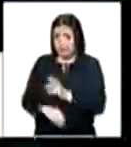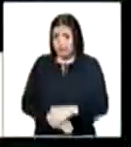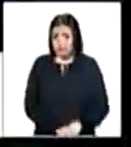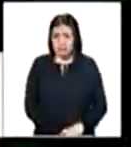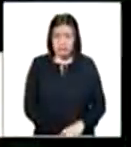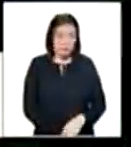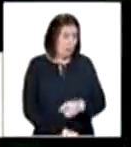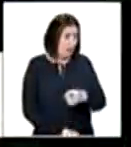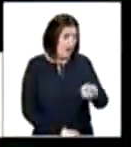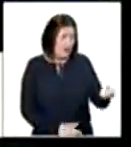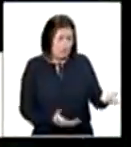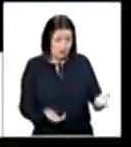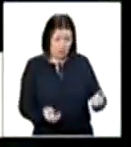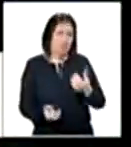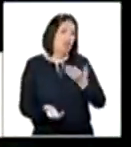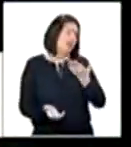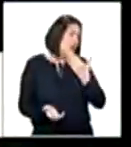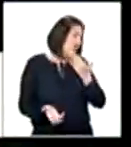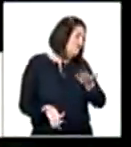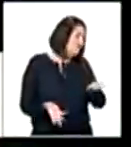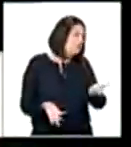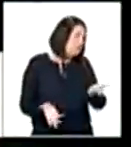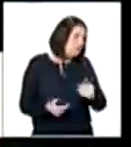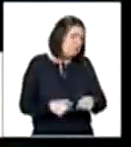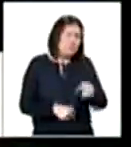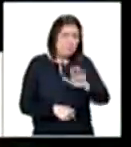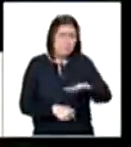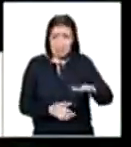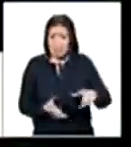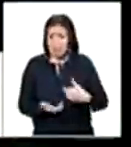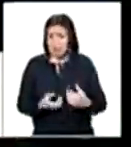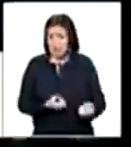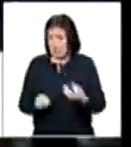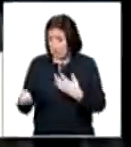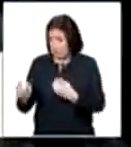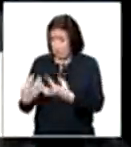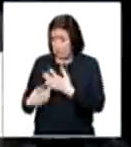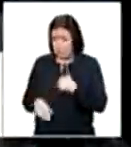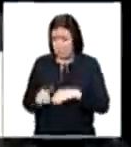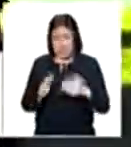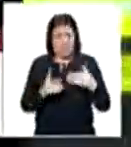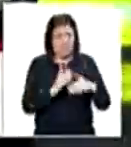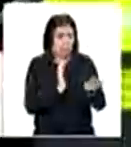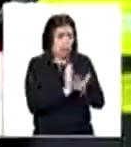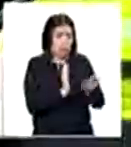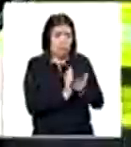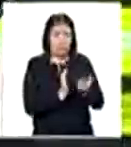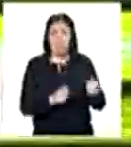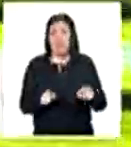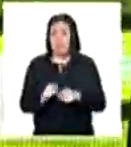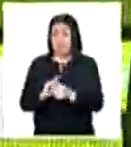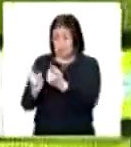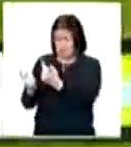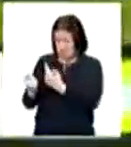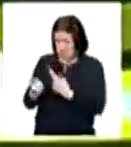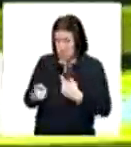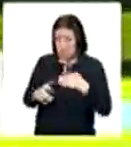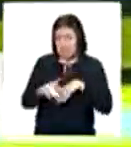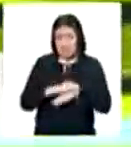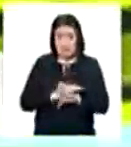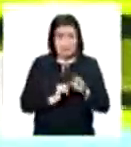¿Qué te pasa, chiquillo? ¿Qué te pasa? Vuelta, vuelta, vuelta. Me dicen en la escuela y me preguntan en mi